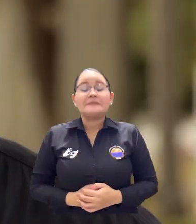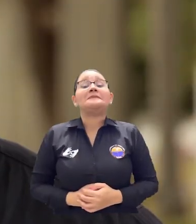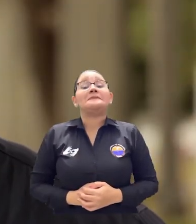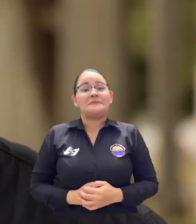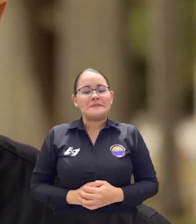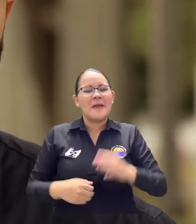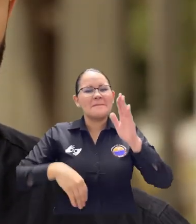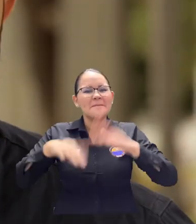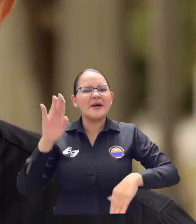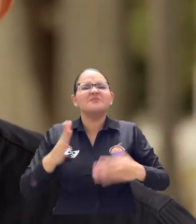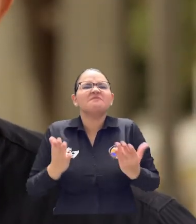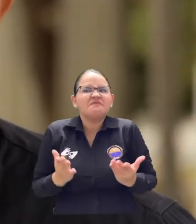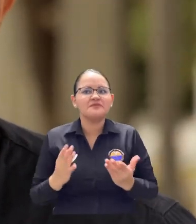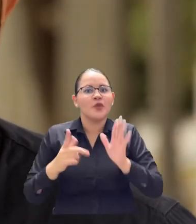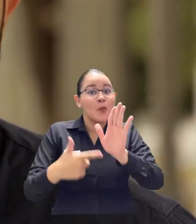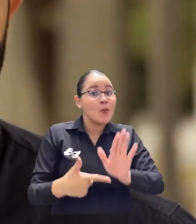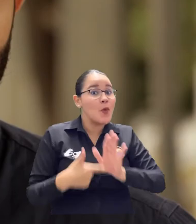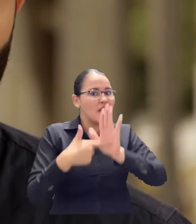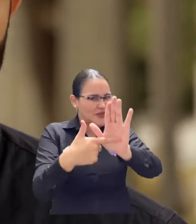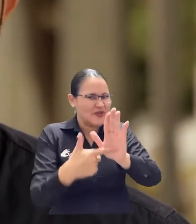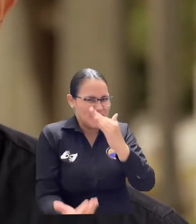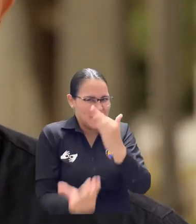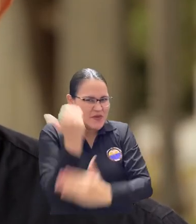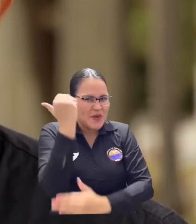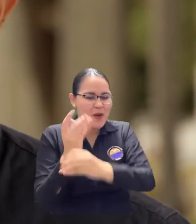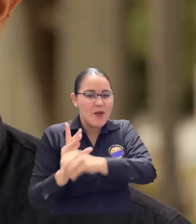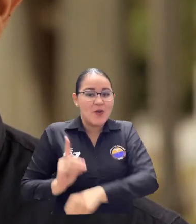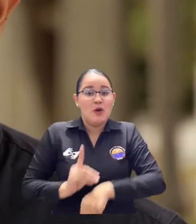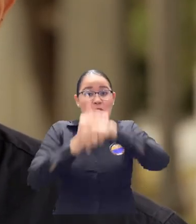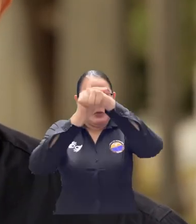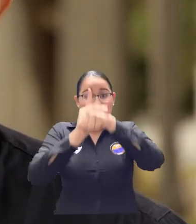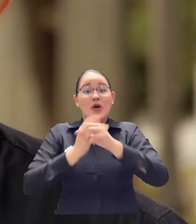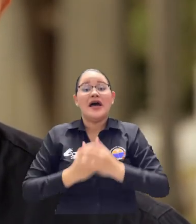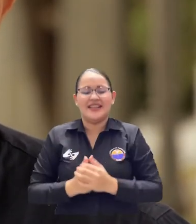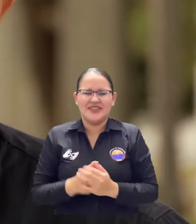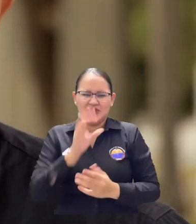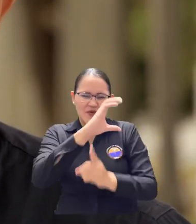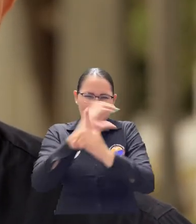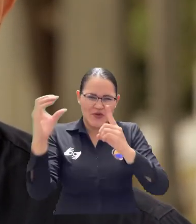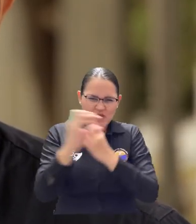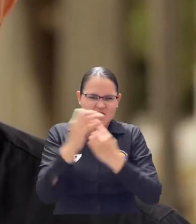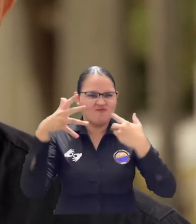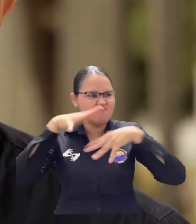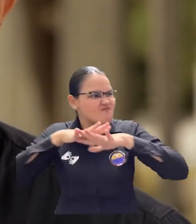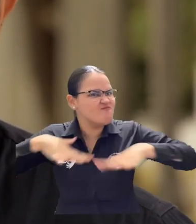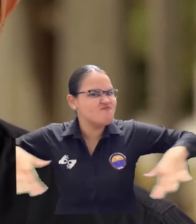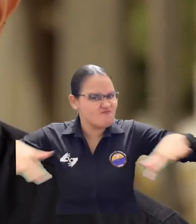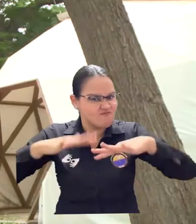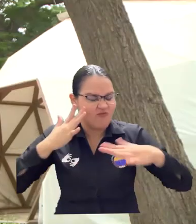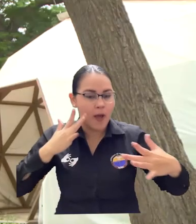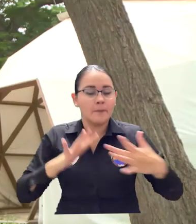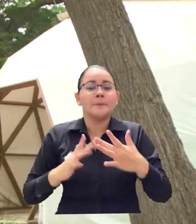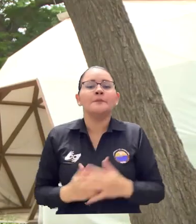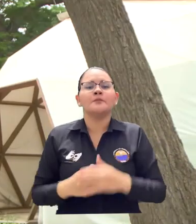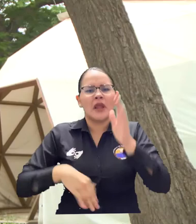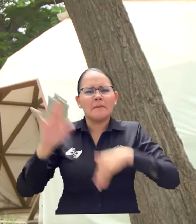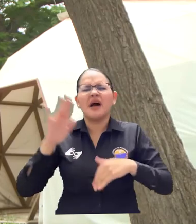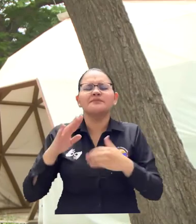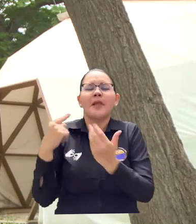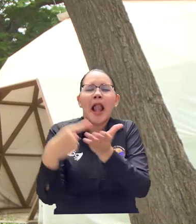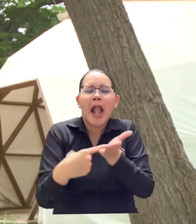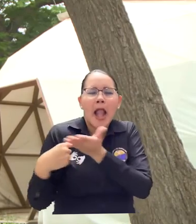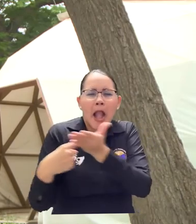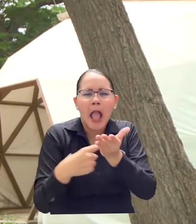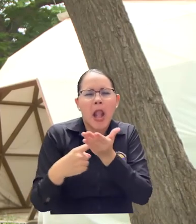Como parte de la jornada de presentación oficial del nuevo doctorado en Educación, Interculturalidad y Territorio, se llevó a cabo un